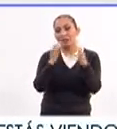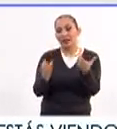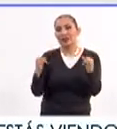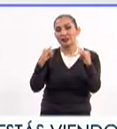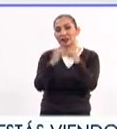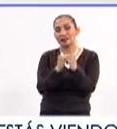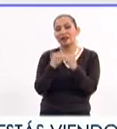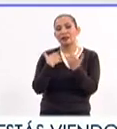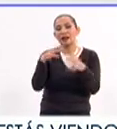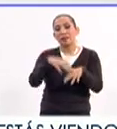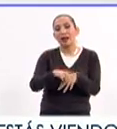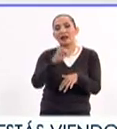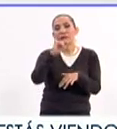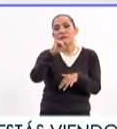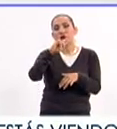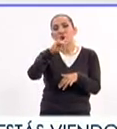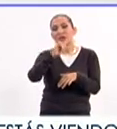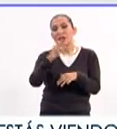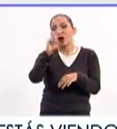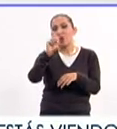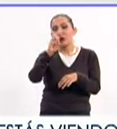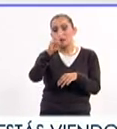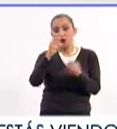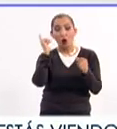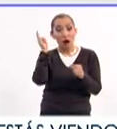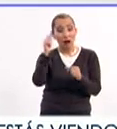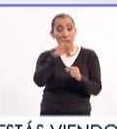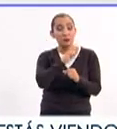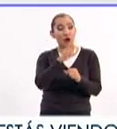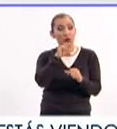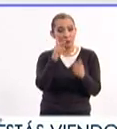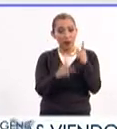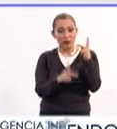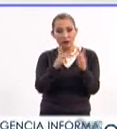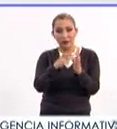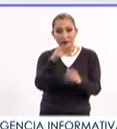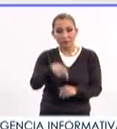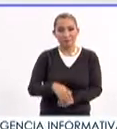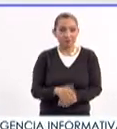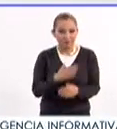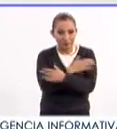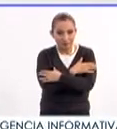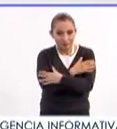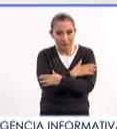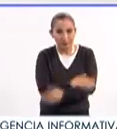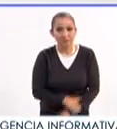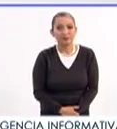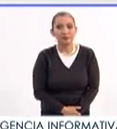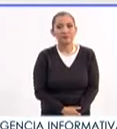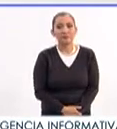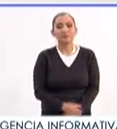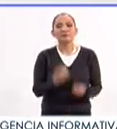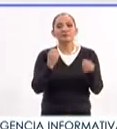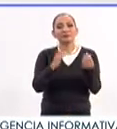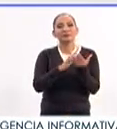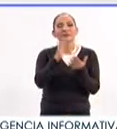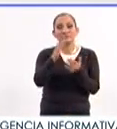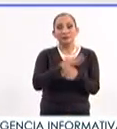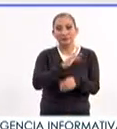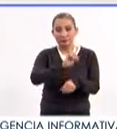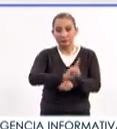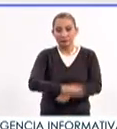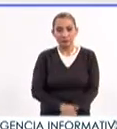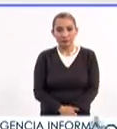Ciencias del Mar y Limnología de la UNAM. Le agradecemos mucho y ojalá muy pronto podamos estar platicando de nuevo. Un fuerte abrazo. Muchas gracias, buenos